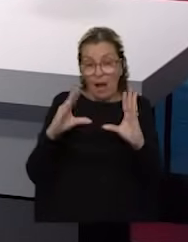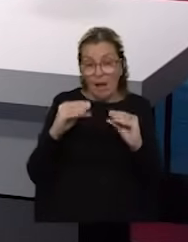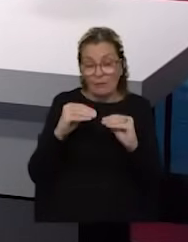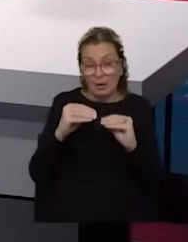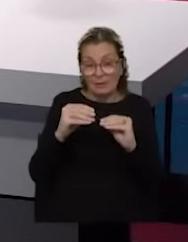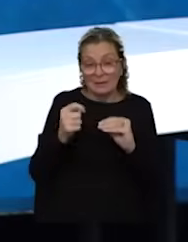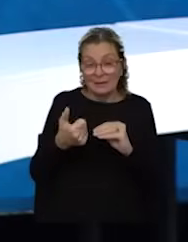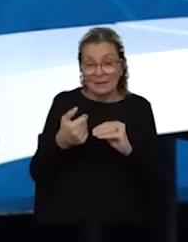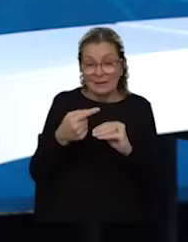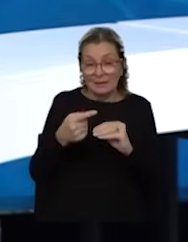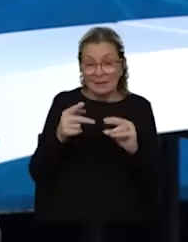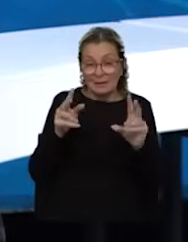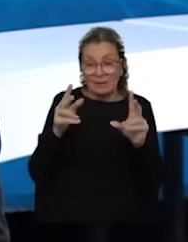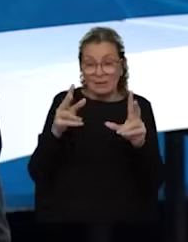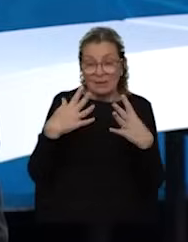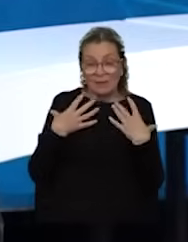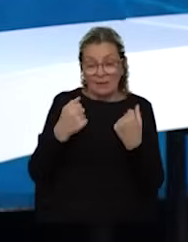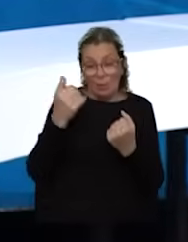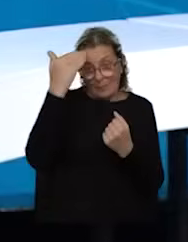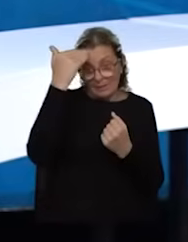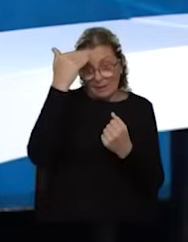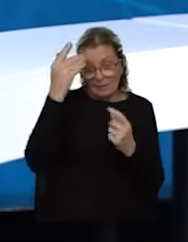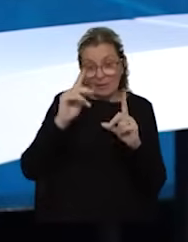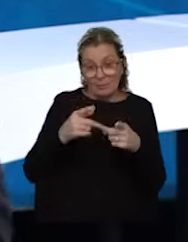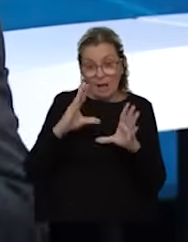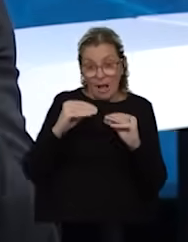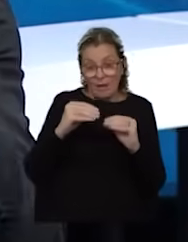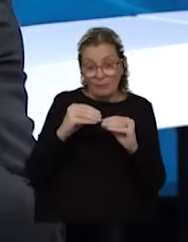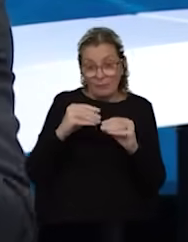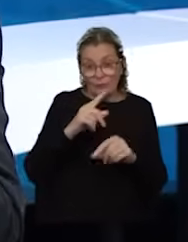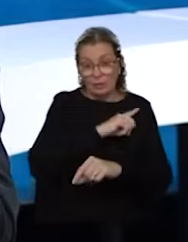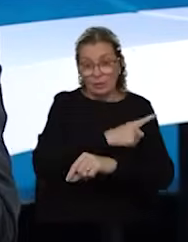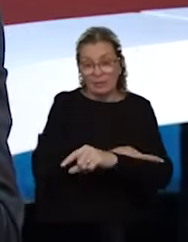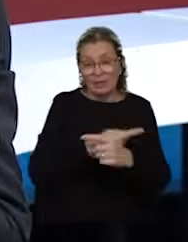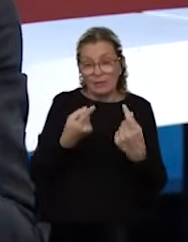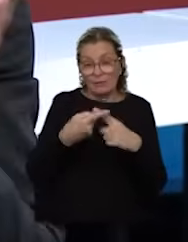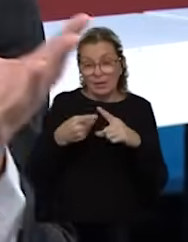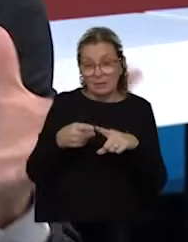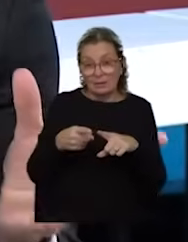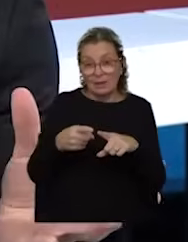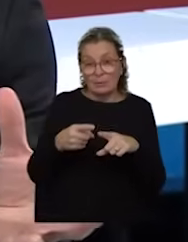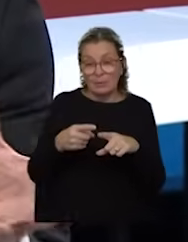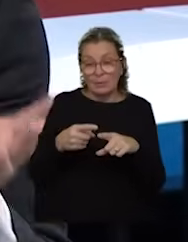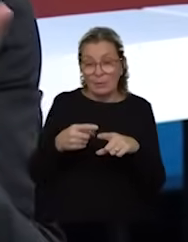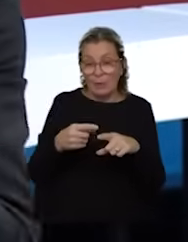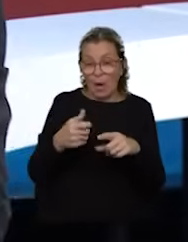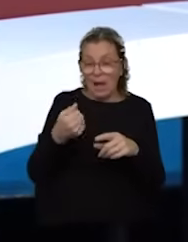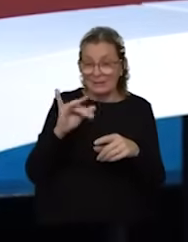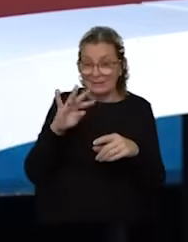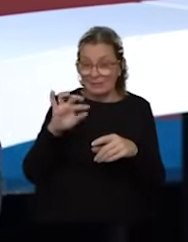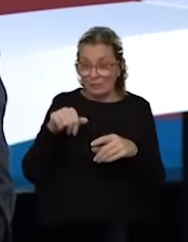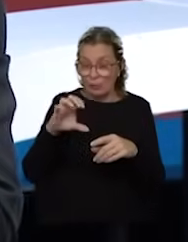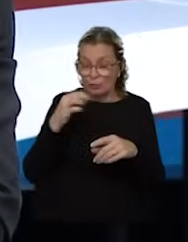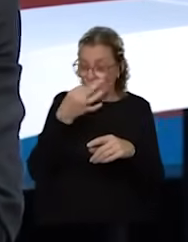hablabas recién del tema de salud mental de los policías lo menciona habla también de fortalecer distintos organismos para el tema de lavado de activos el